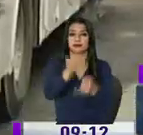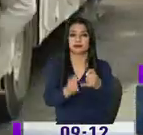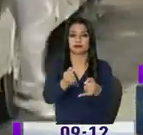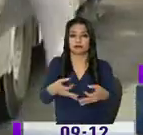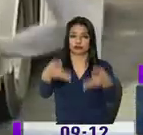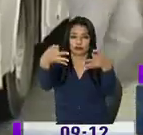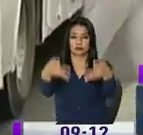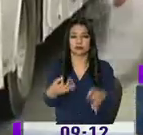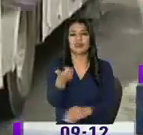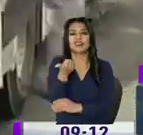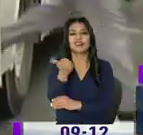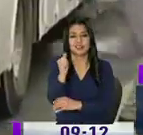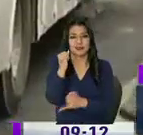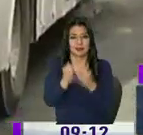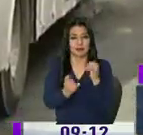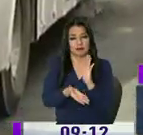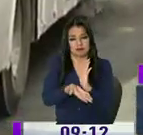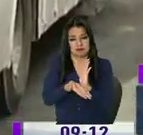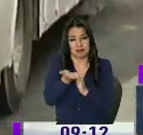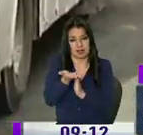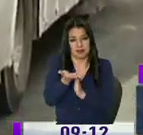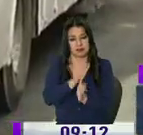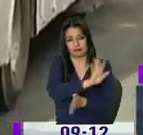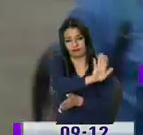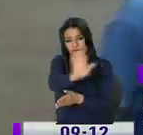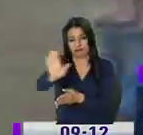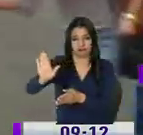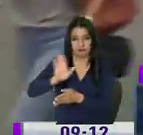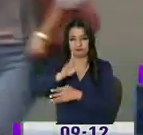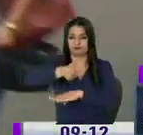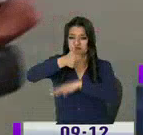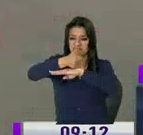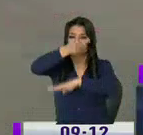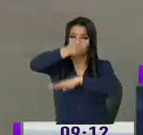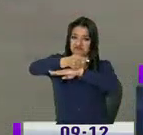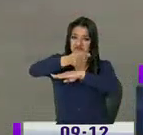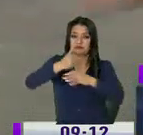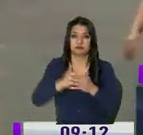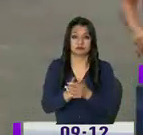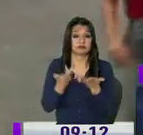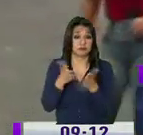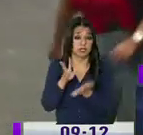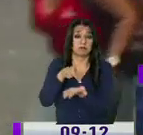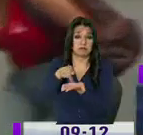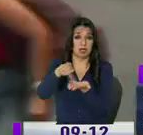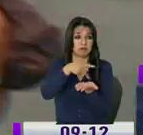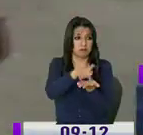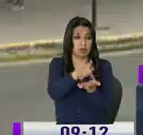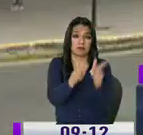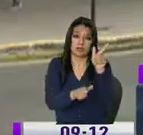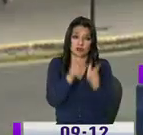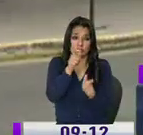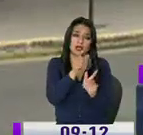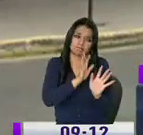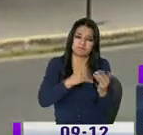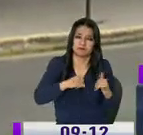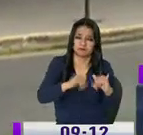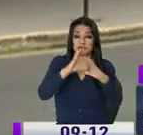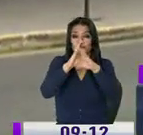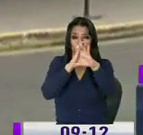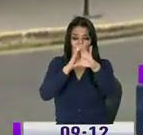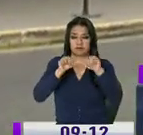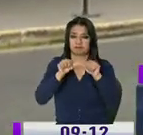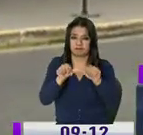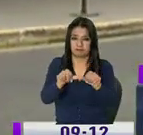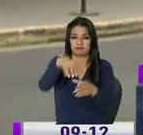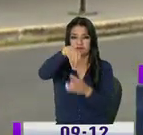que 10 centavos es el incremento establecido por las autoridades, los cuales ya está siendo cobrado por los buses de transportación